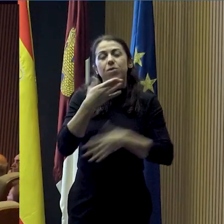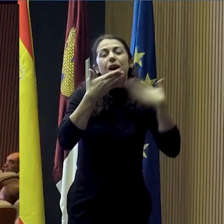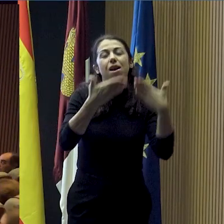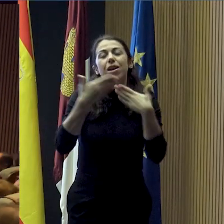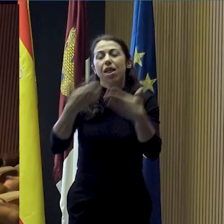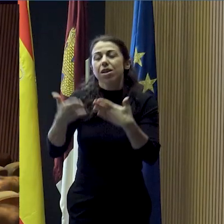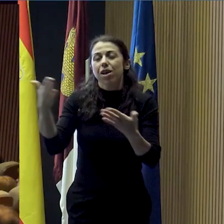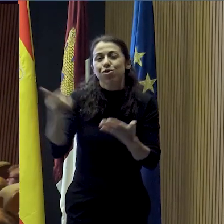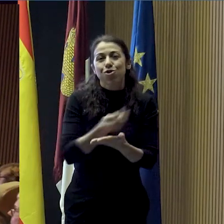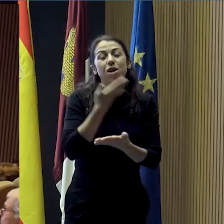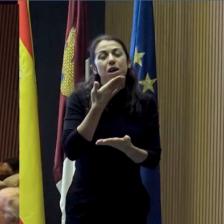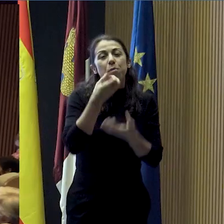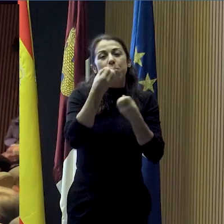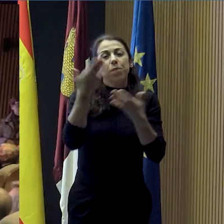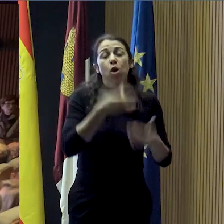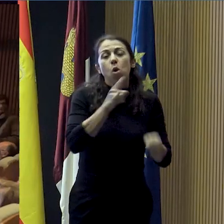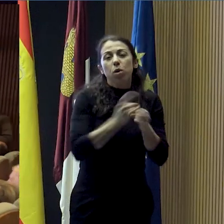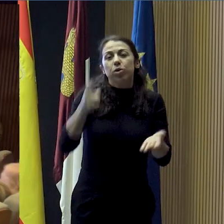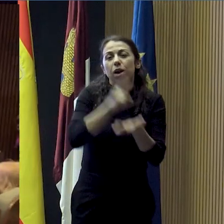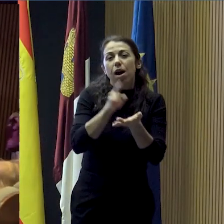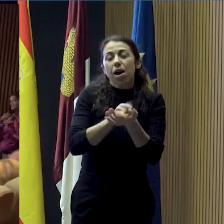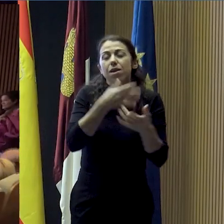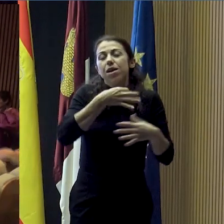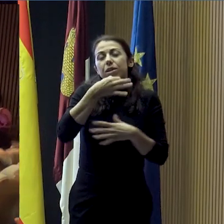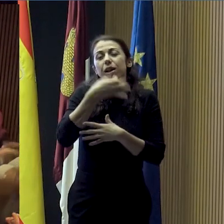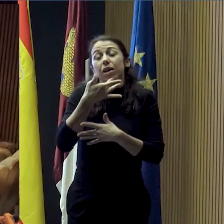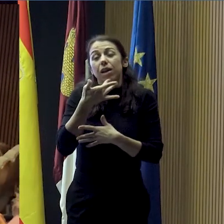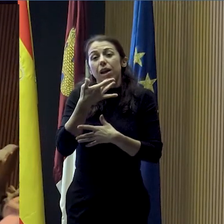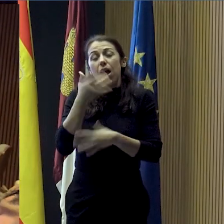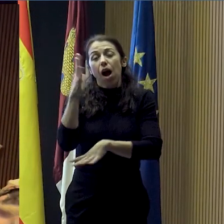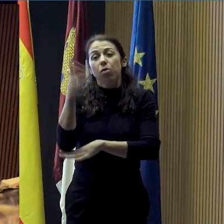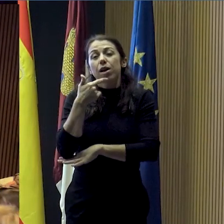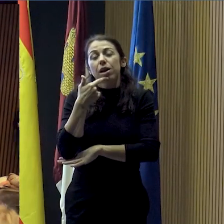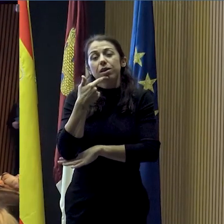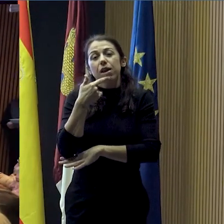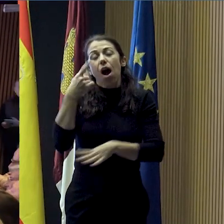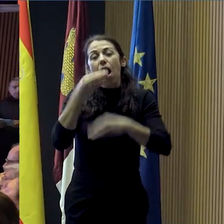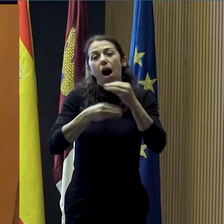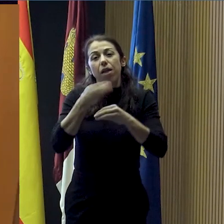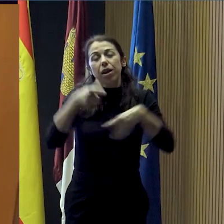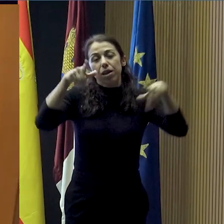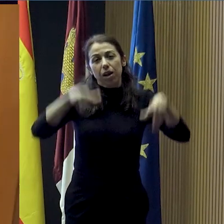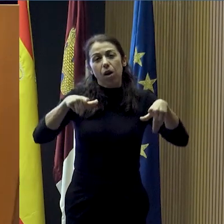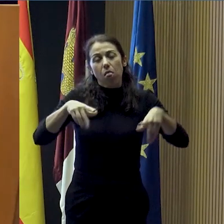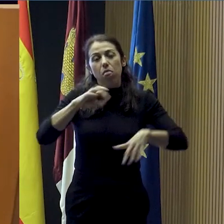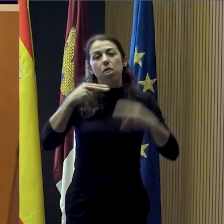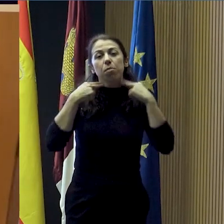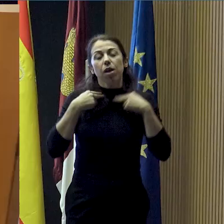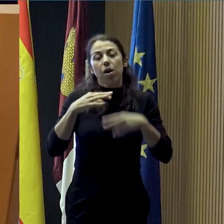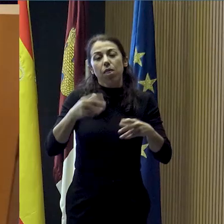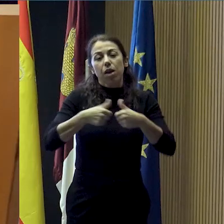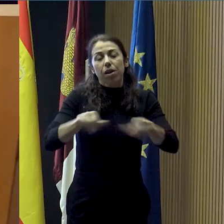y bienvenidos un lunes más a estas tardes que LUEX desarrolla en el Salón de Actos de la Diputación de Albacete,